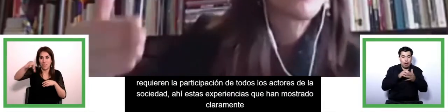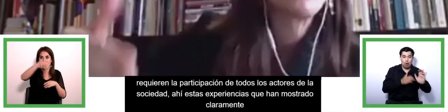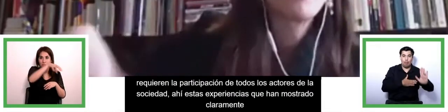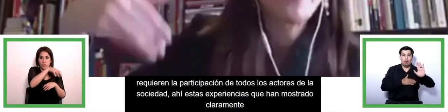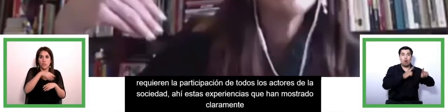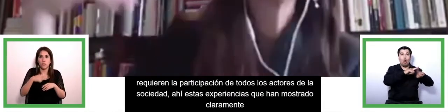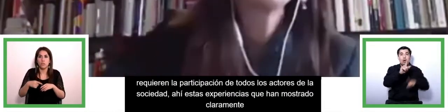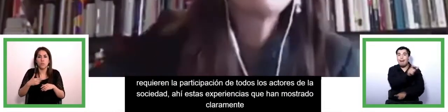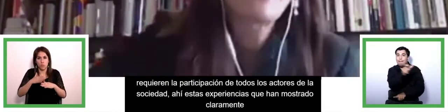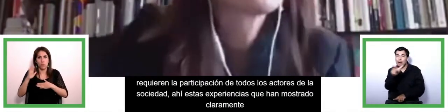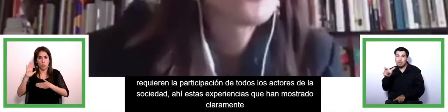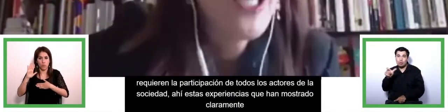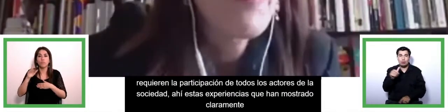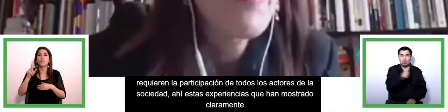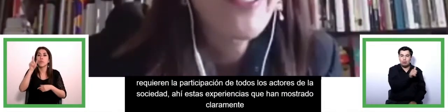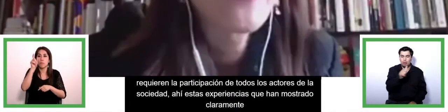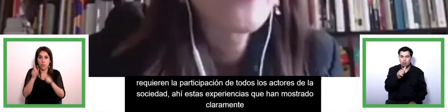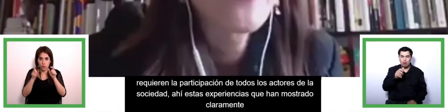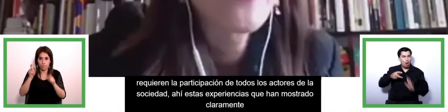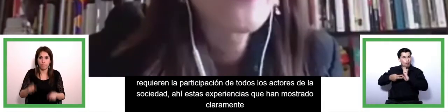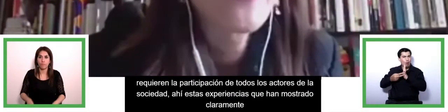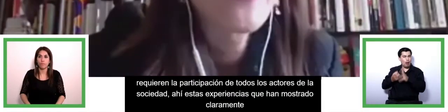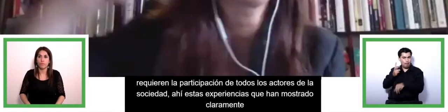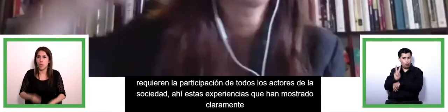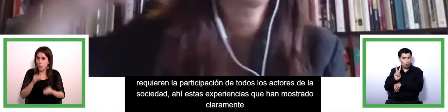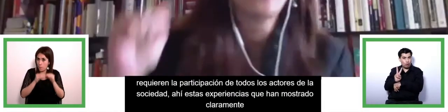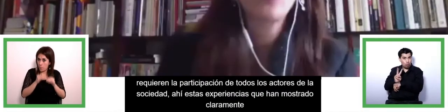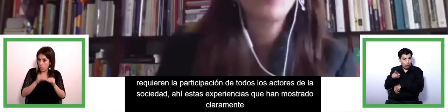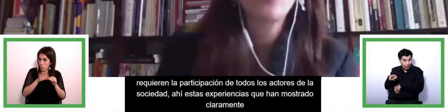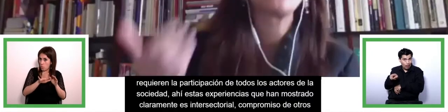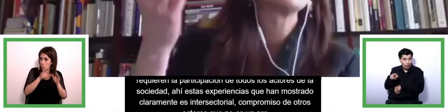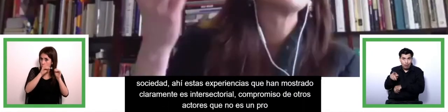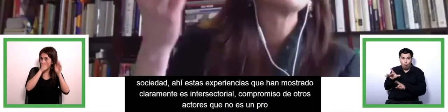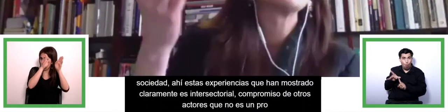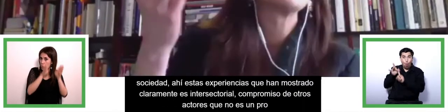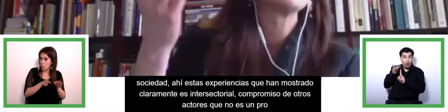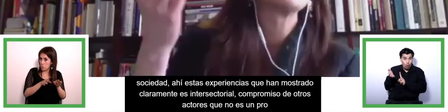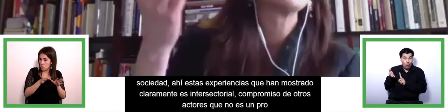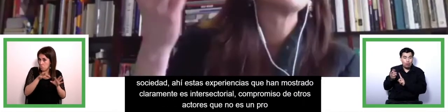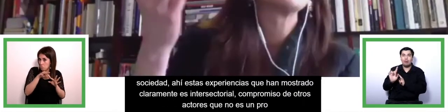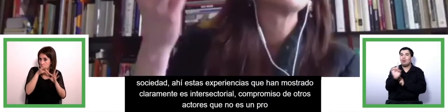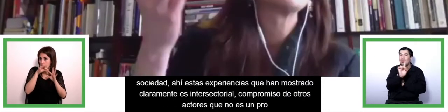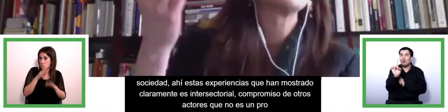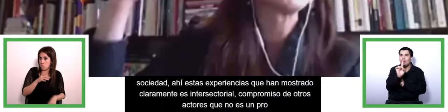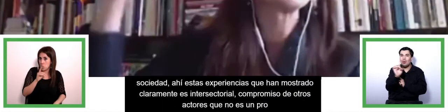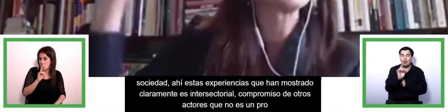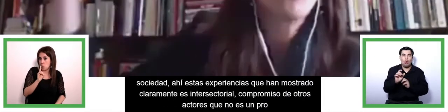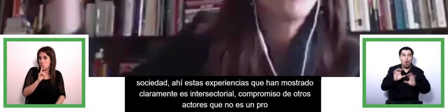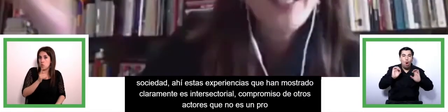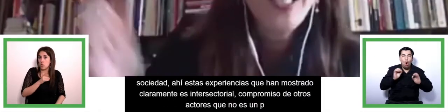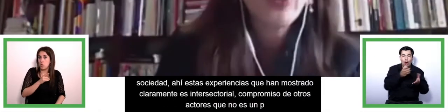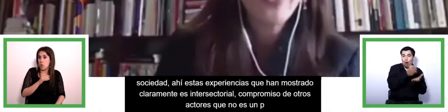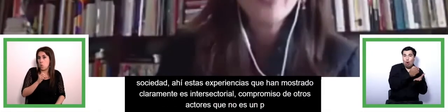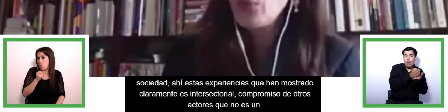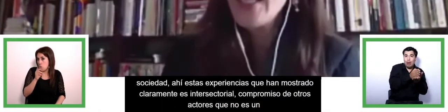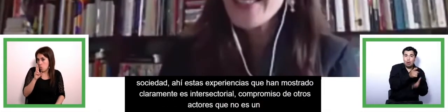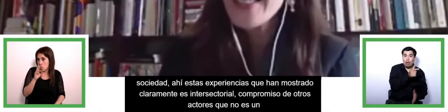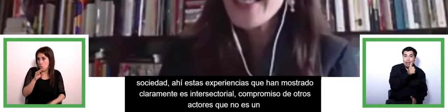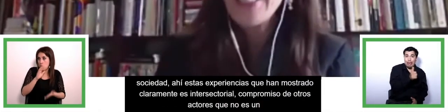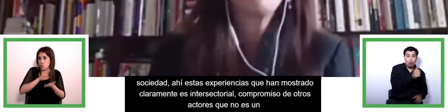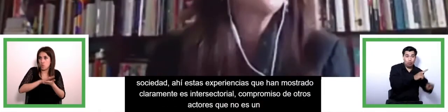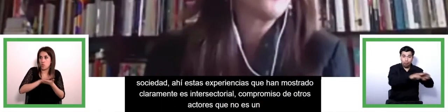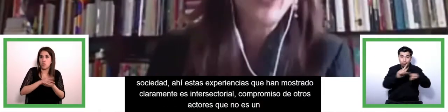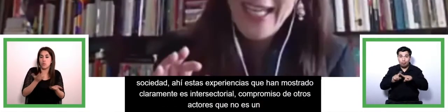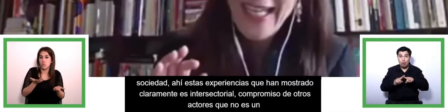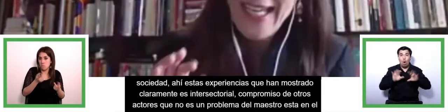no es un problema del maestro y la maestra que están en el aula, que no es solo un problema de los hacedores de las políticas públicas,